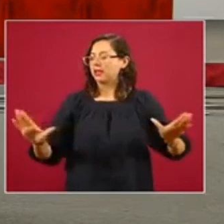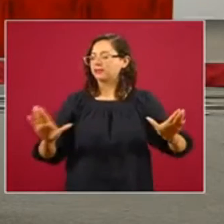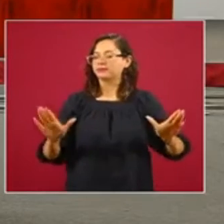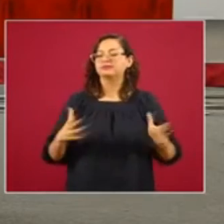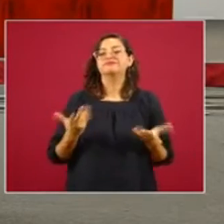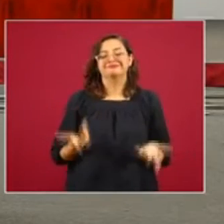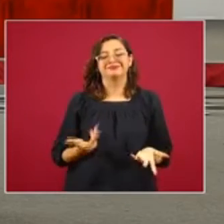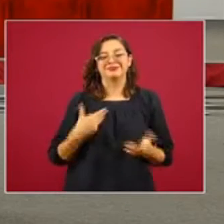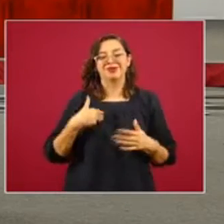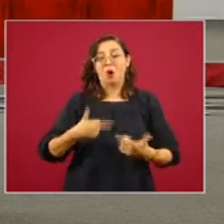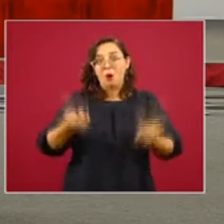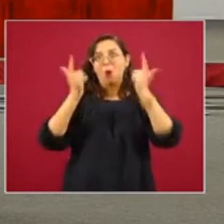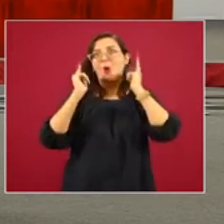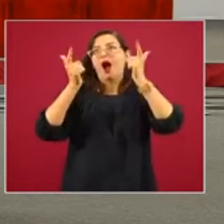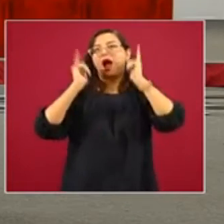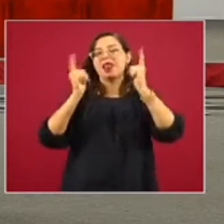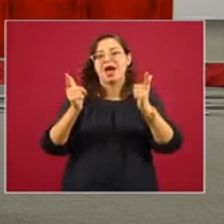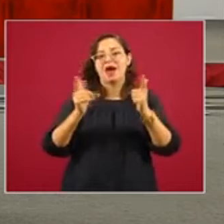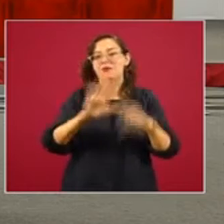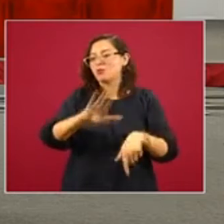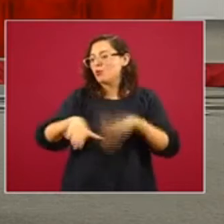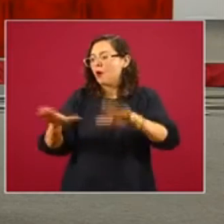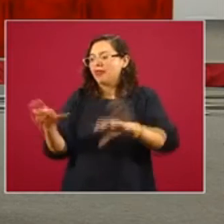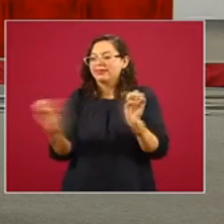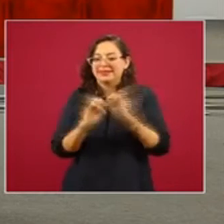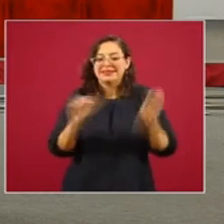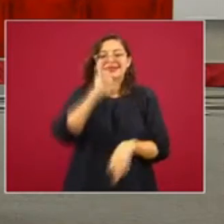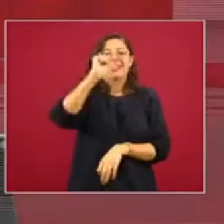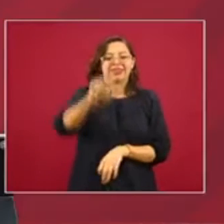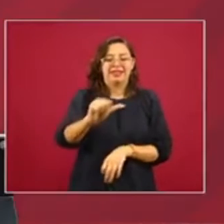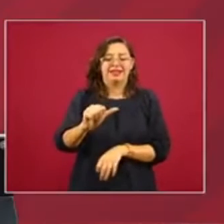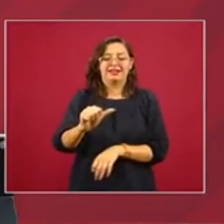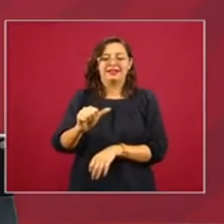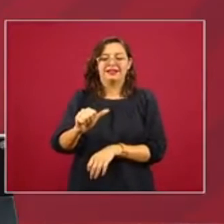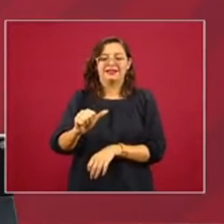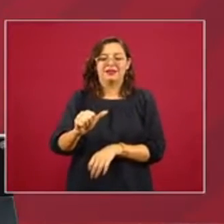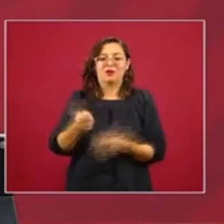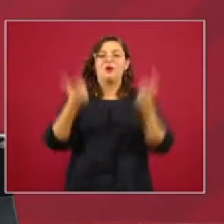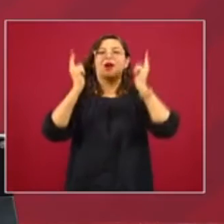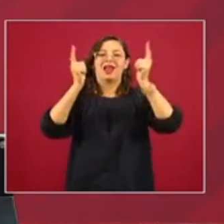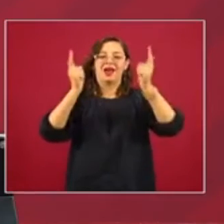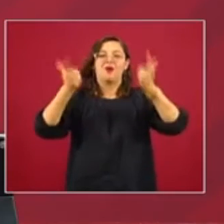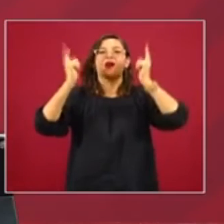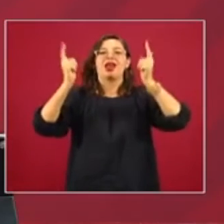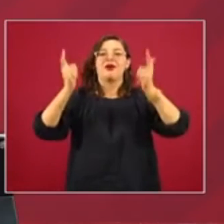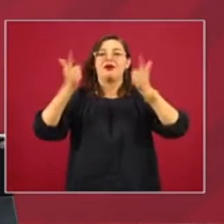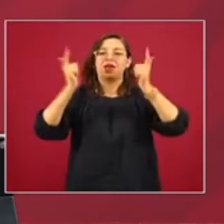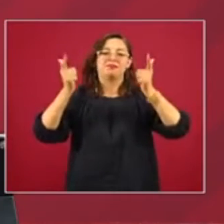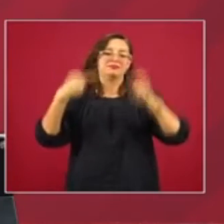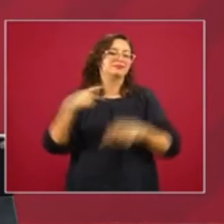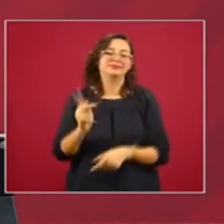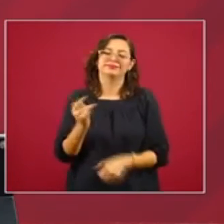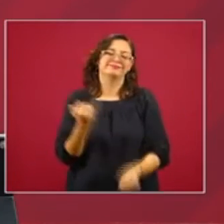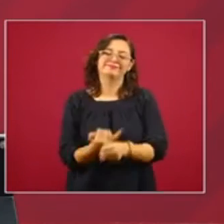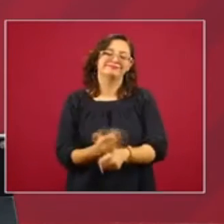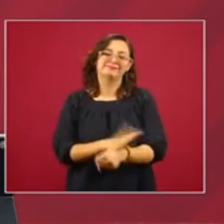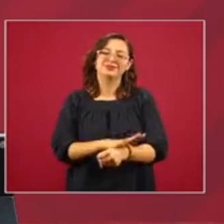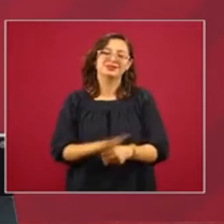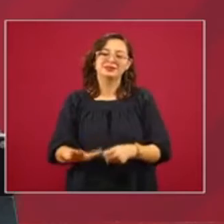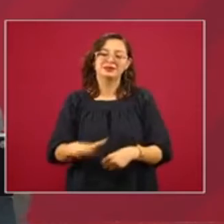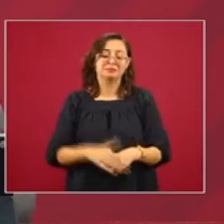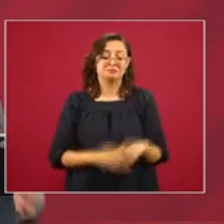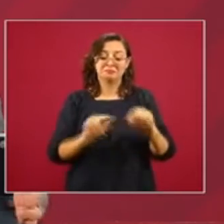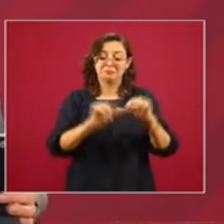Prevención y Promoción de la Salud, Hugo López-Gatell, en datos proporcionados al medio The Washington Post. De acuerdo con la